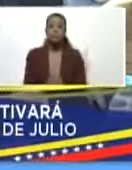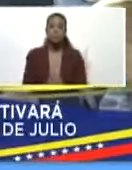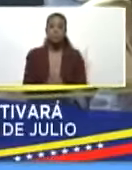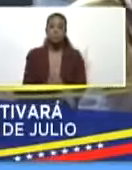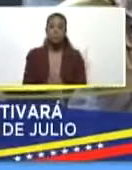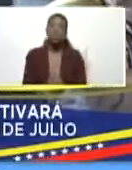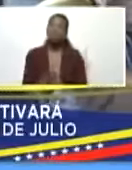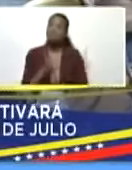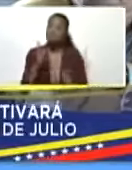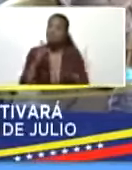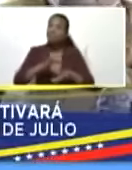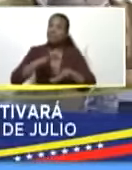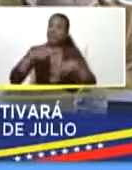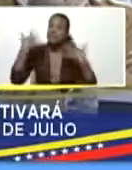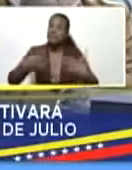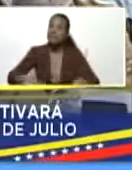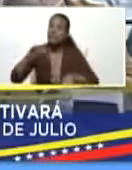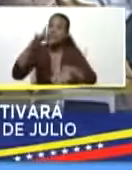Muy graves.